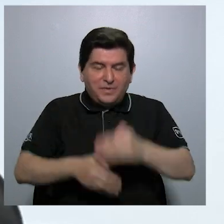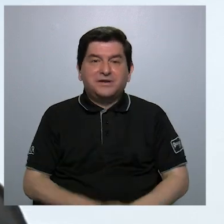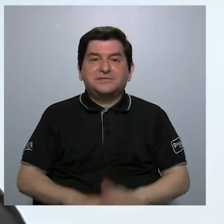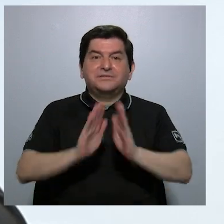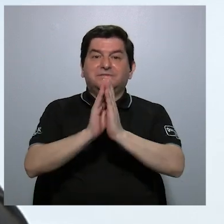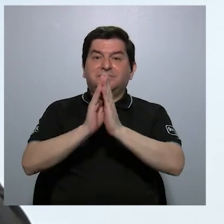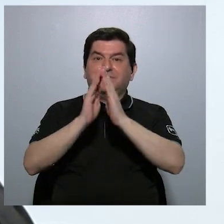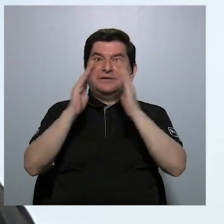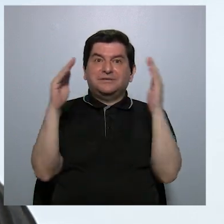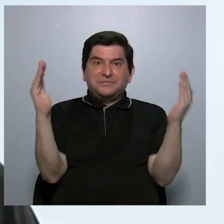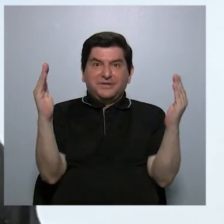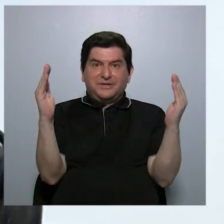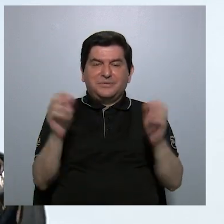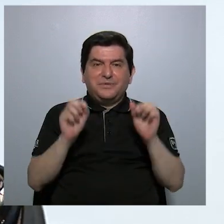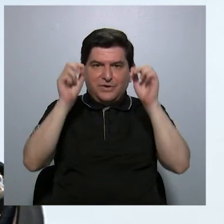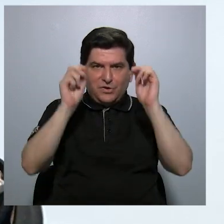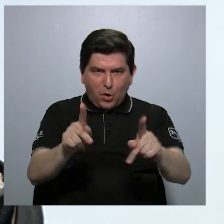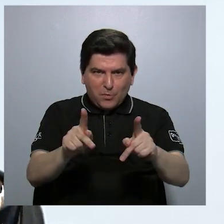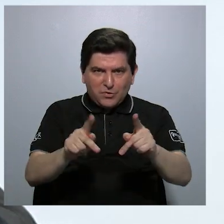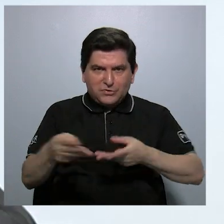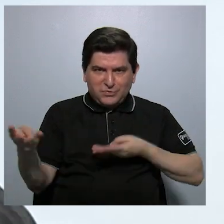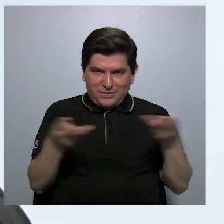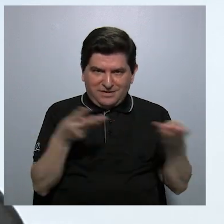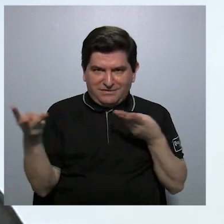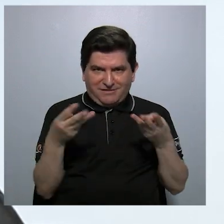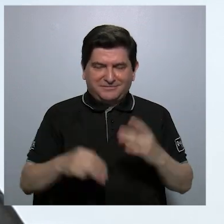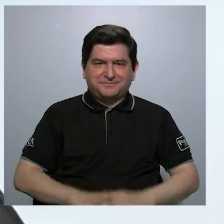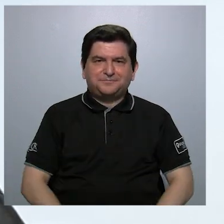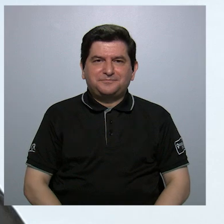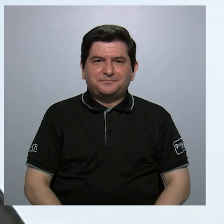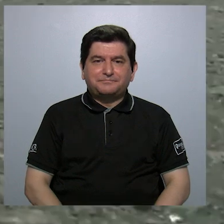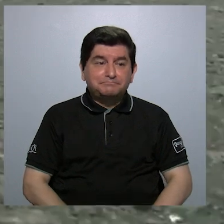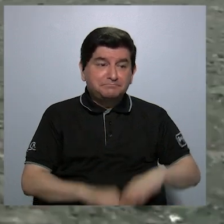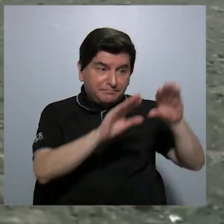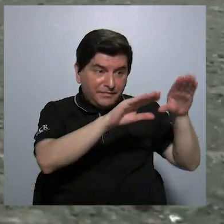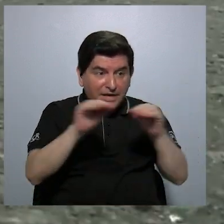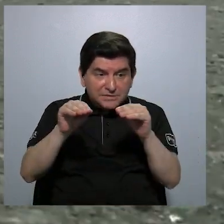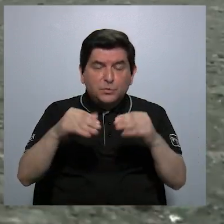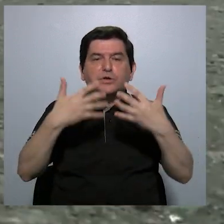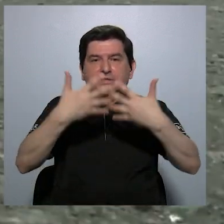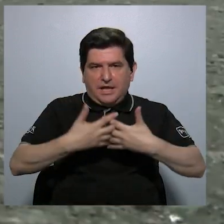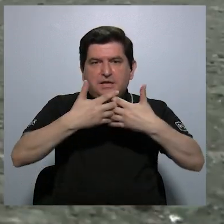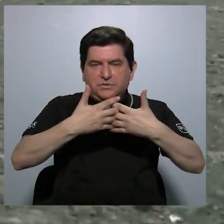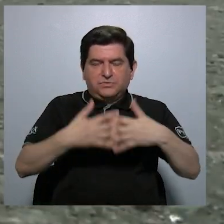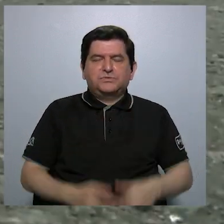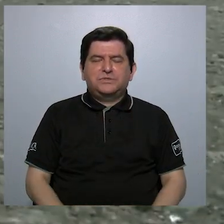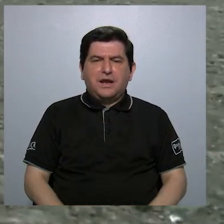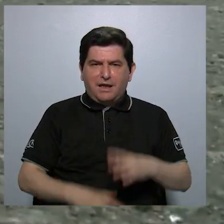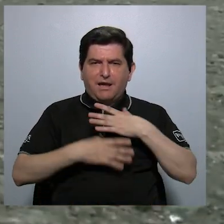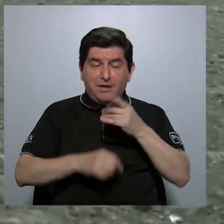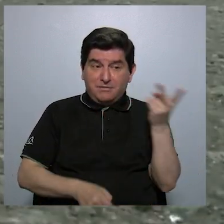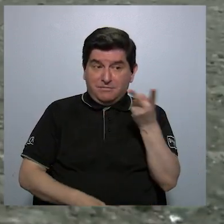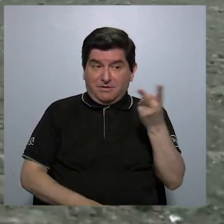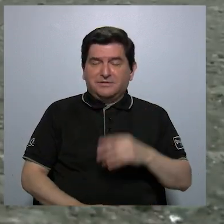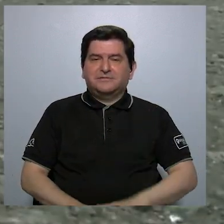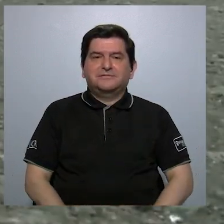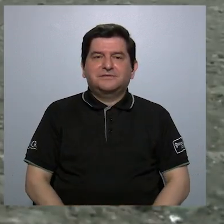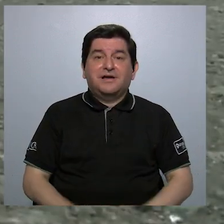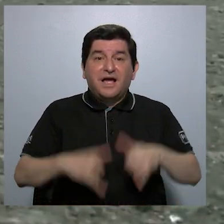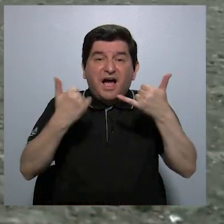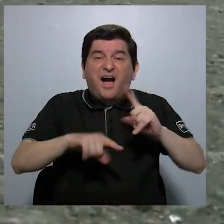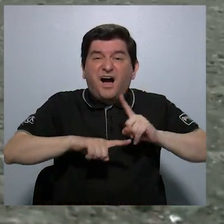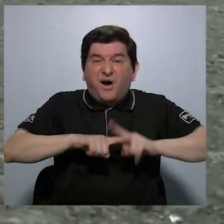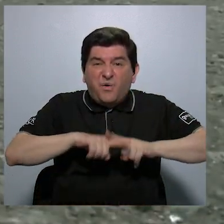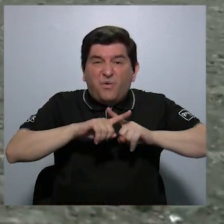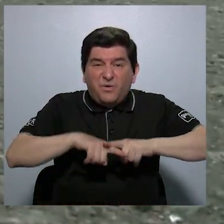ahí donde se abre muchas oportunidades en el mercado, transporte y en la industria, que es muy llamativo para ellos, porque